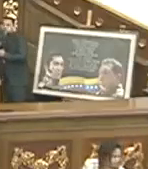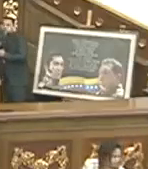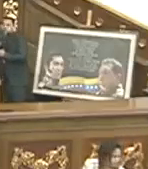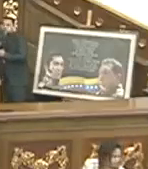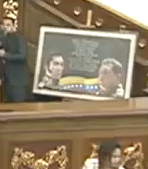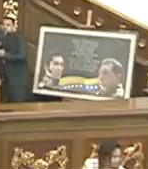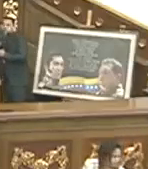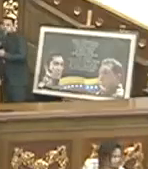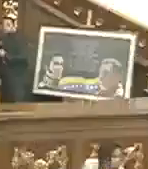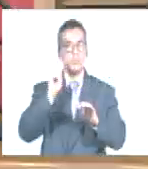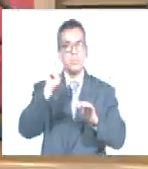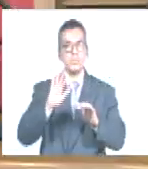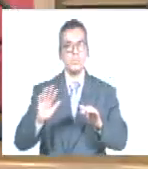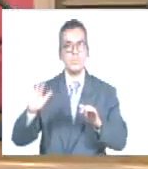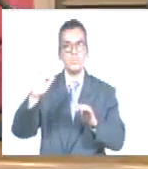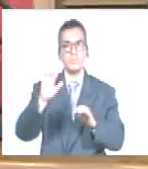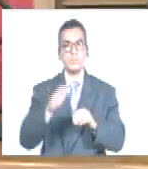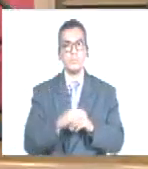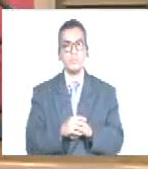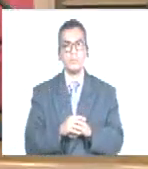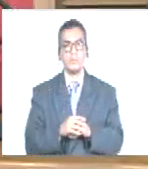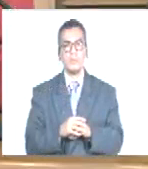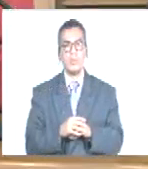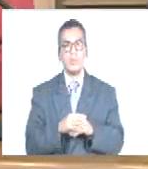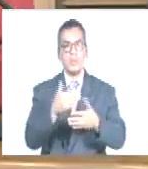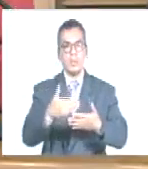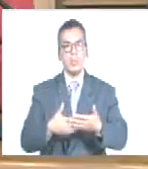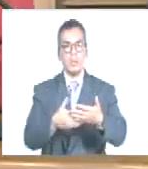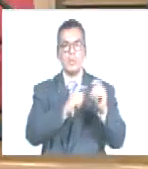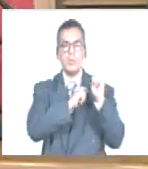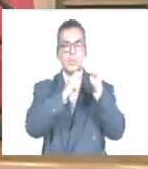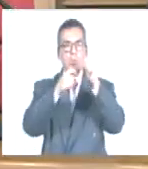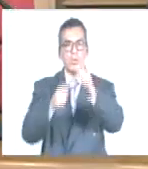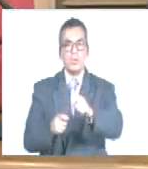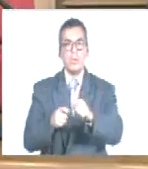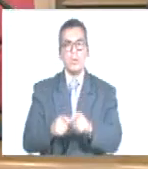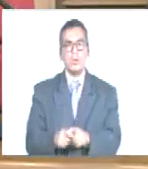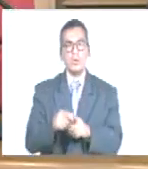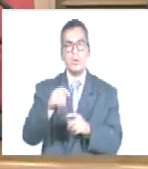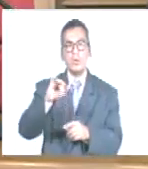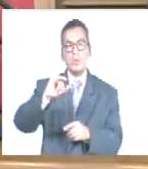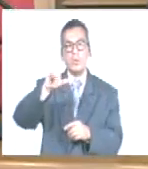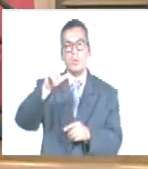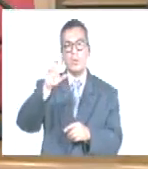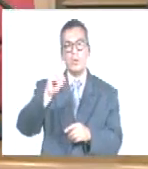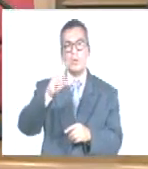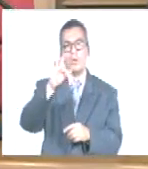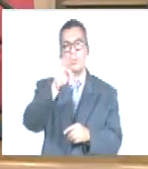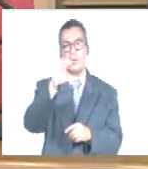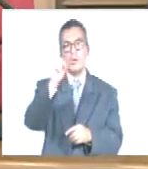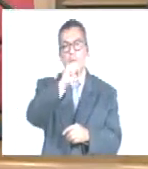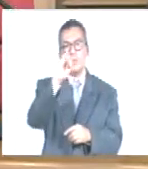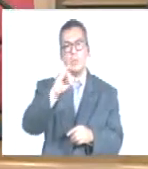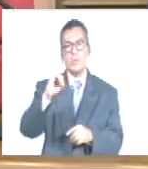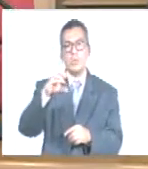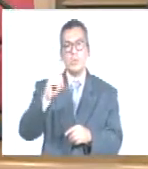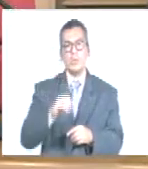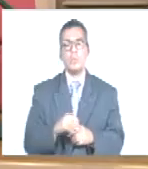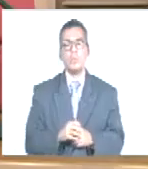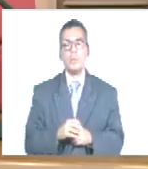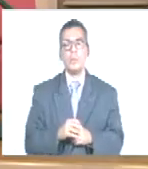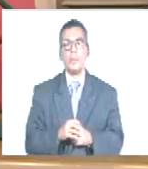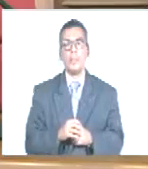Constitucional de la República Bolivariana de Venezuela propone la designación del ciudadano Ildefonso Rafael Finol